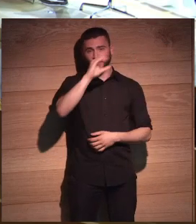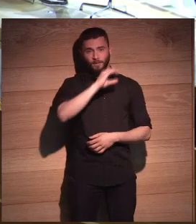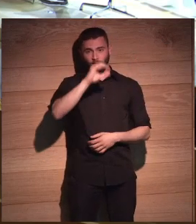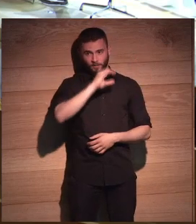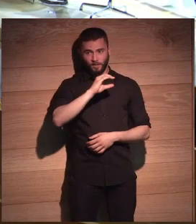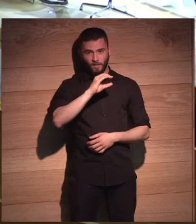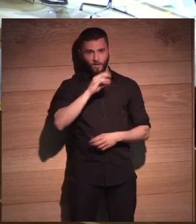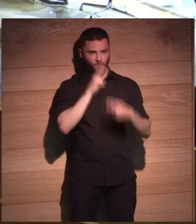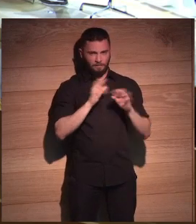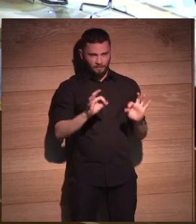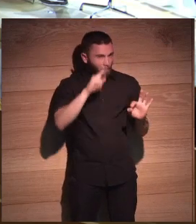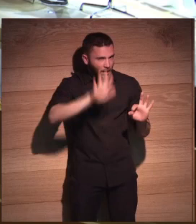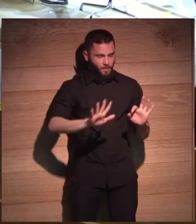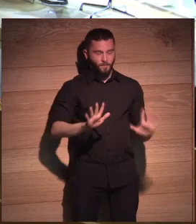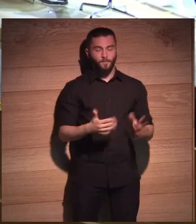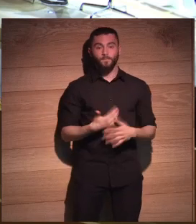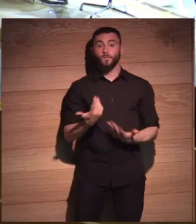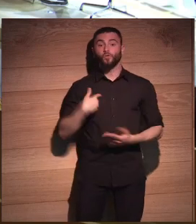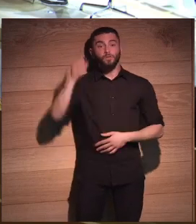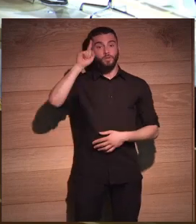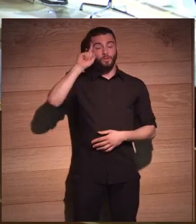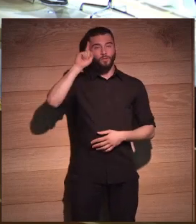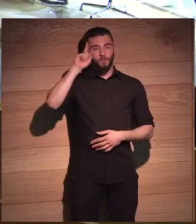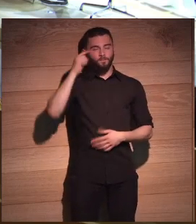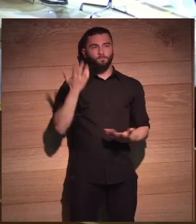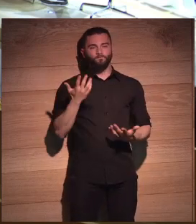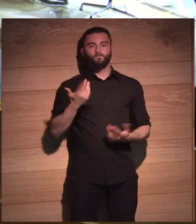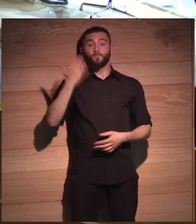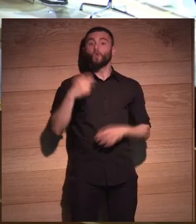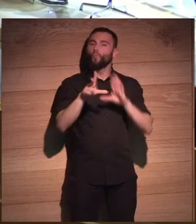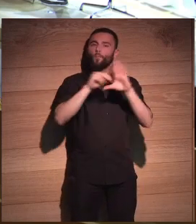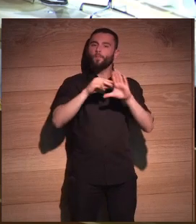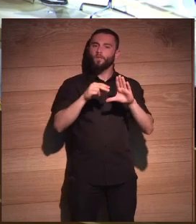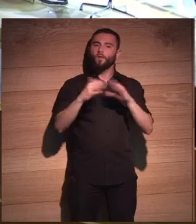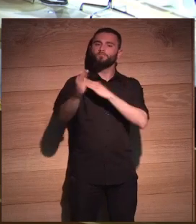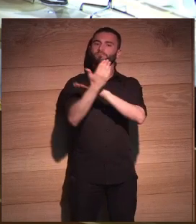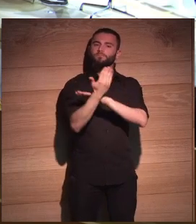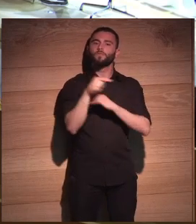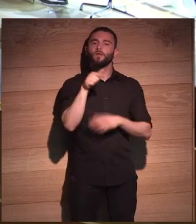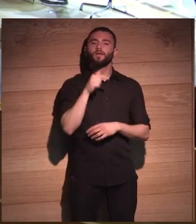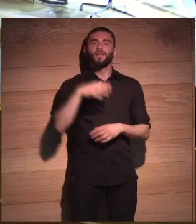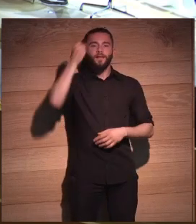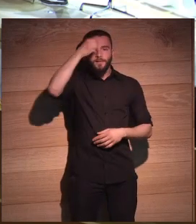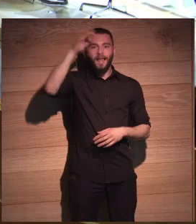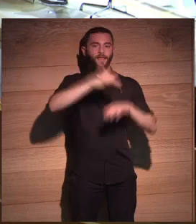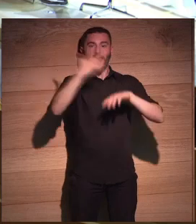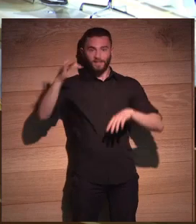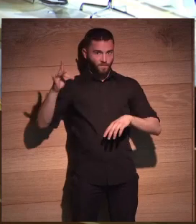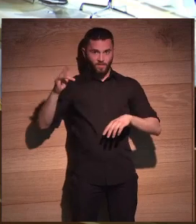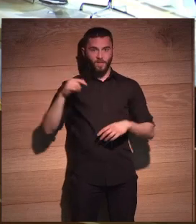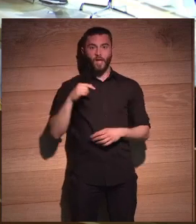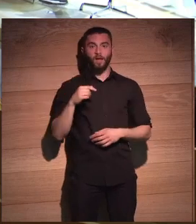llamaba así. Entonces nos han puesto un vídeo donde la inteligencia artificial ya